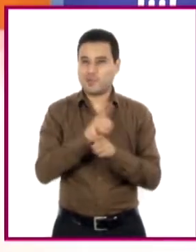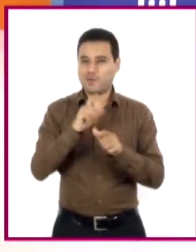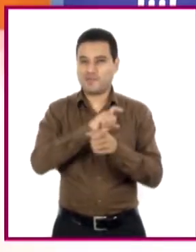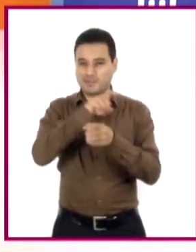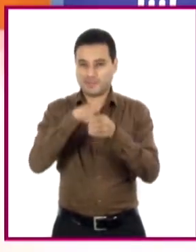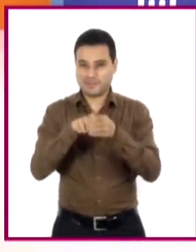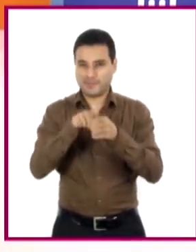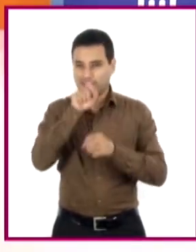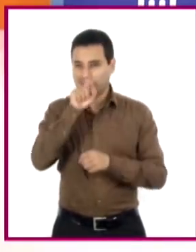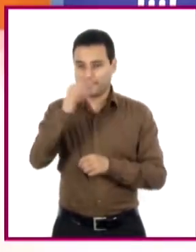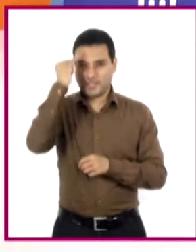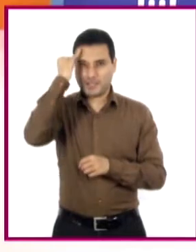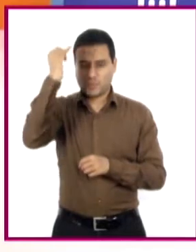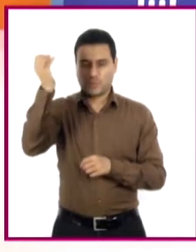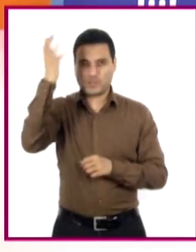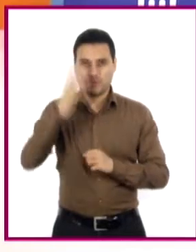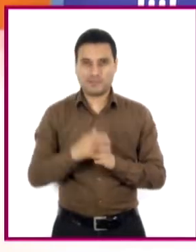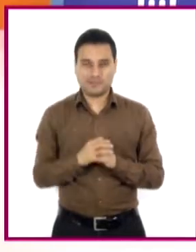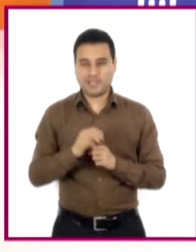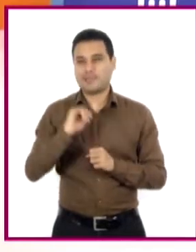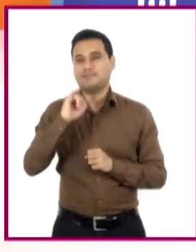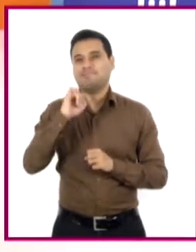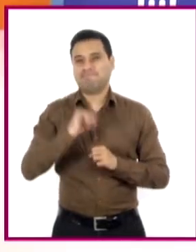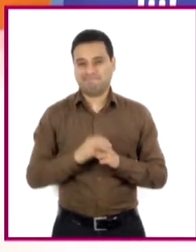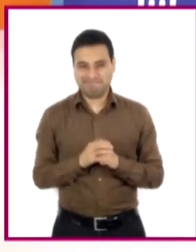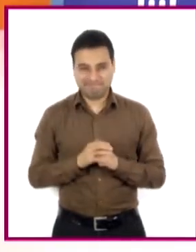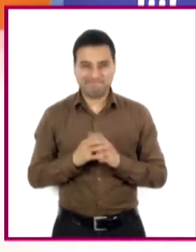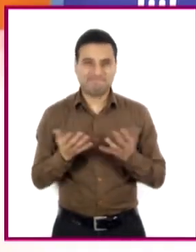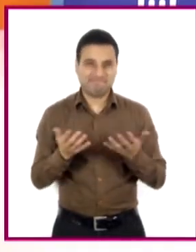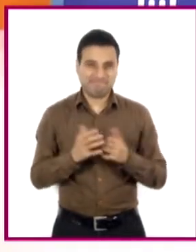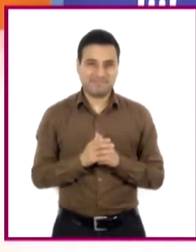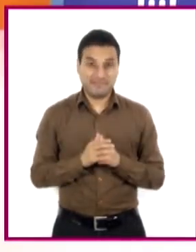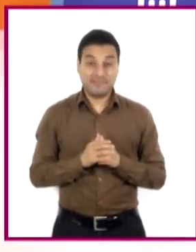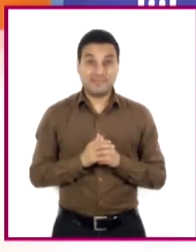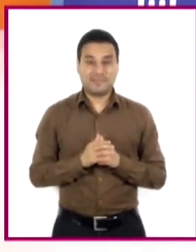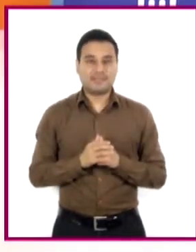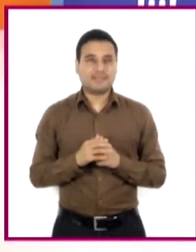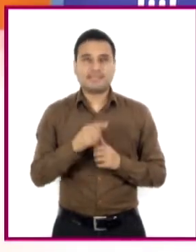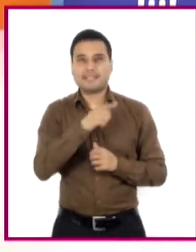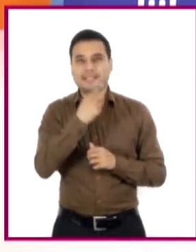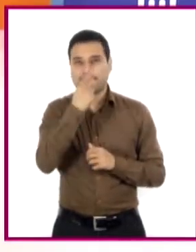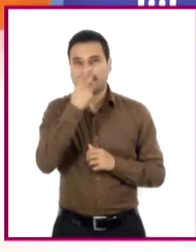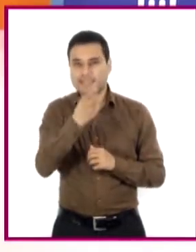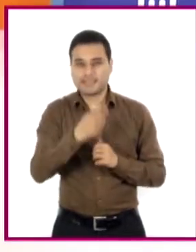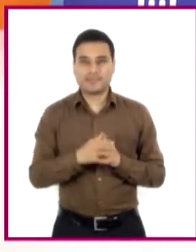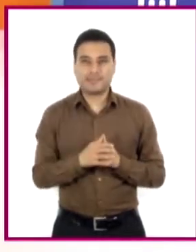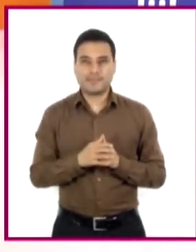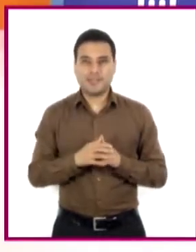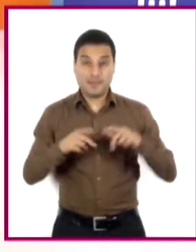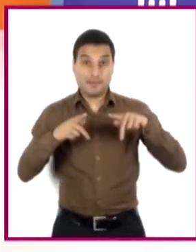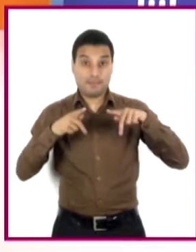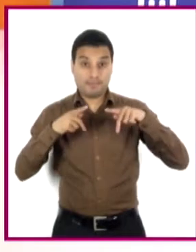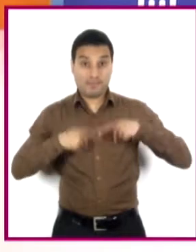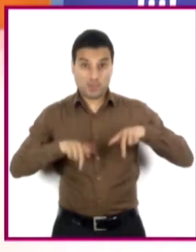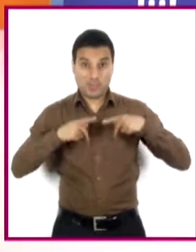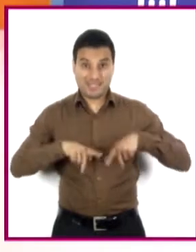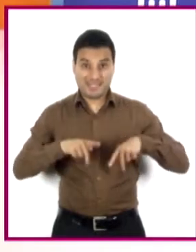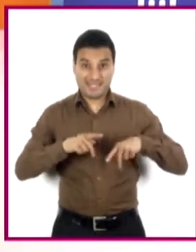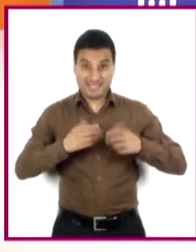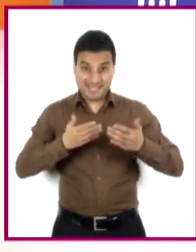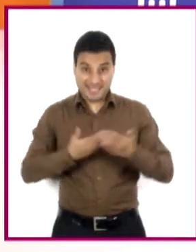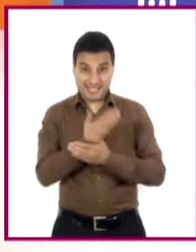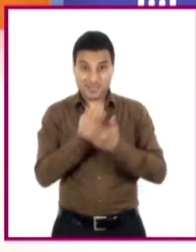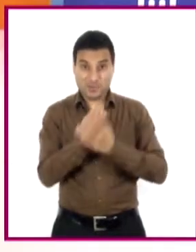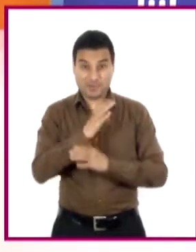Me parece que lo más claro es el reclamo del derecho de los novohispanos a la libertad, la igualdad y